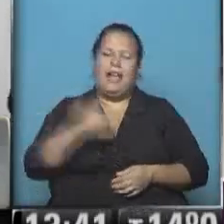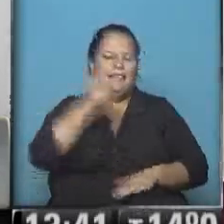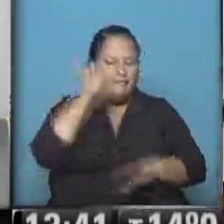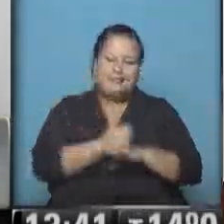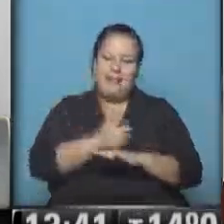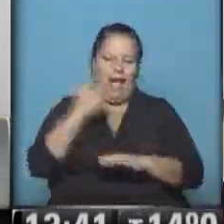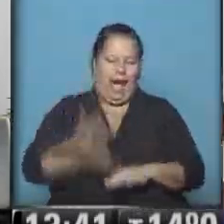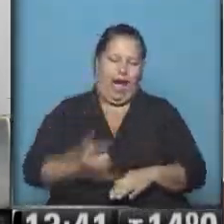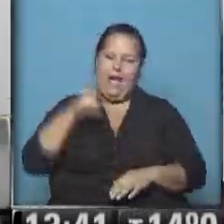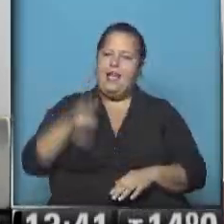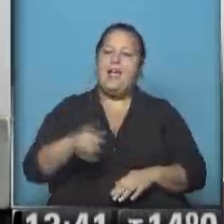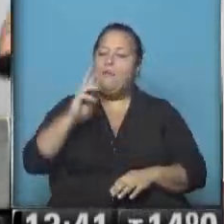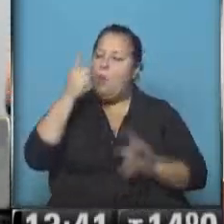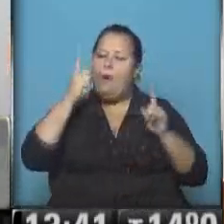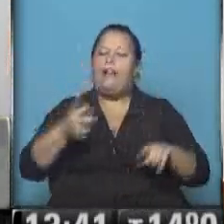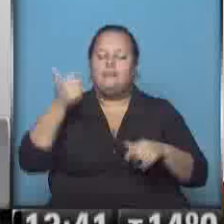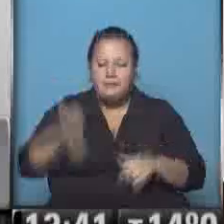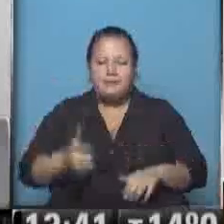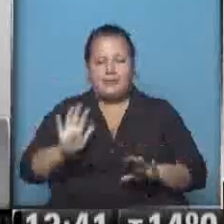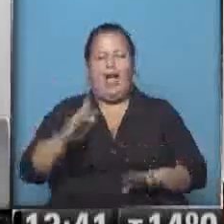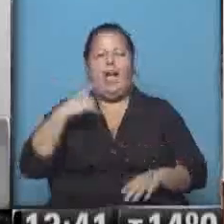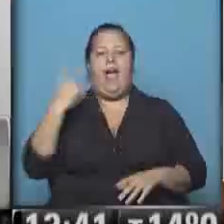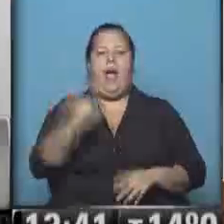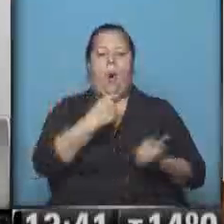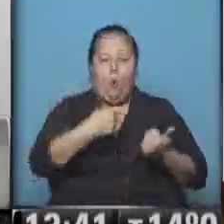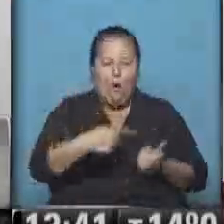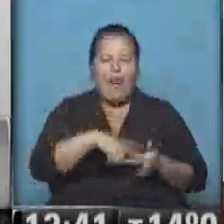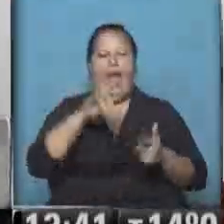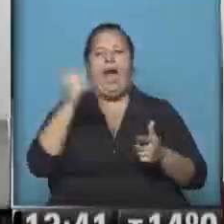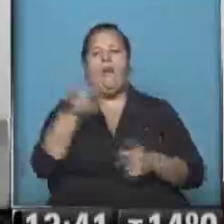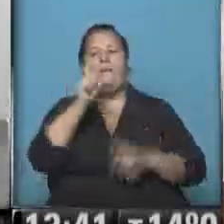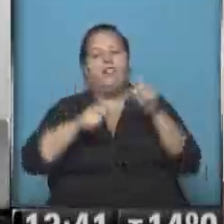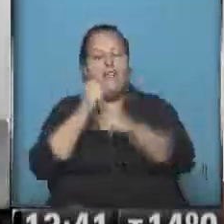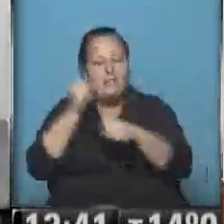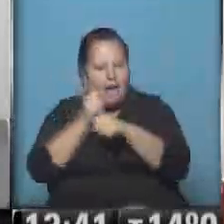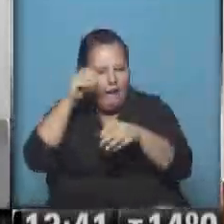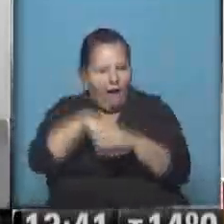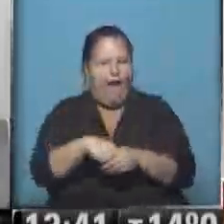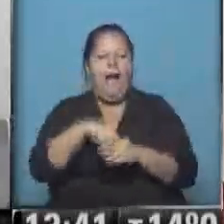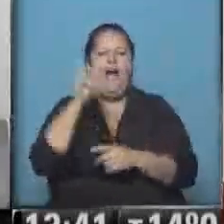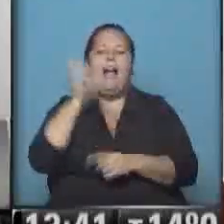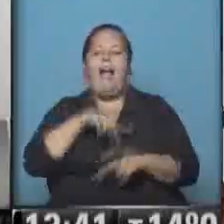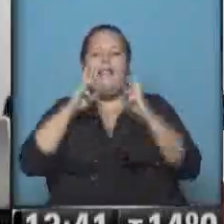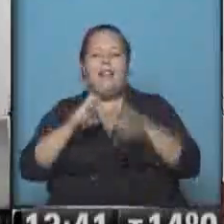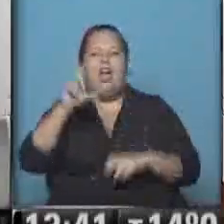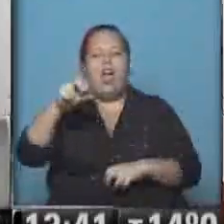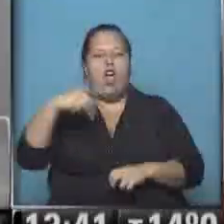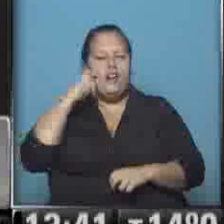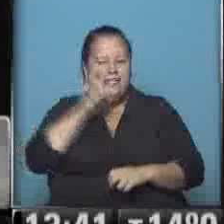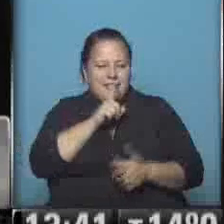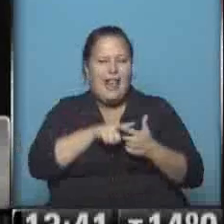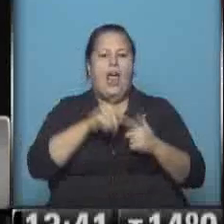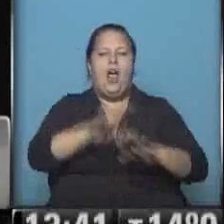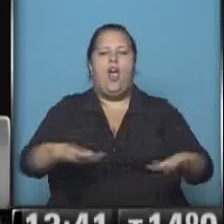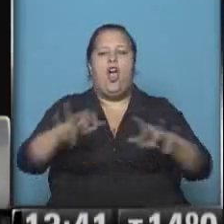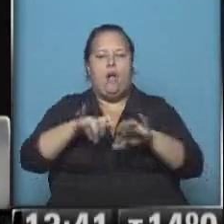En todas partes. Él está en todas partes. Está en cada jubilado, en cada laburante, en cada investigador del CONICET, en cada pibe